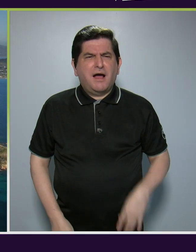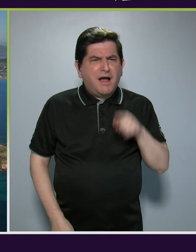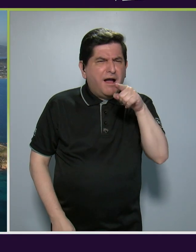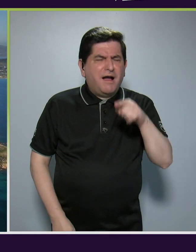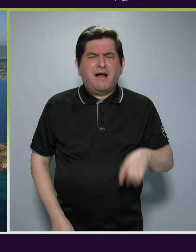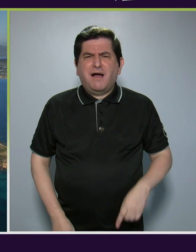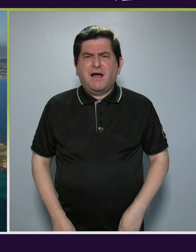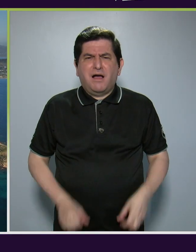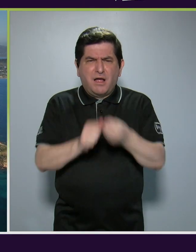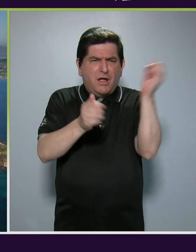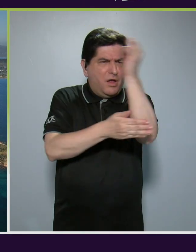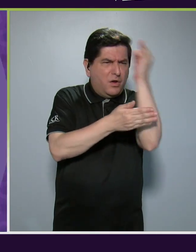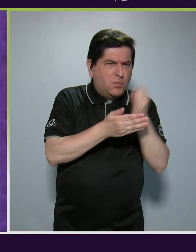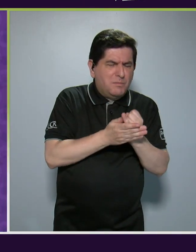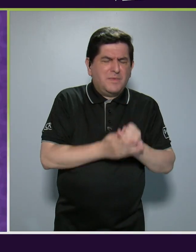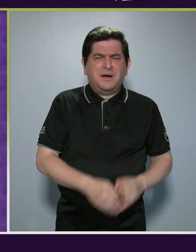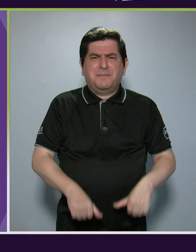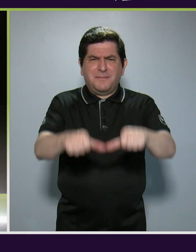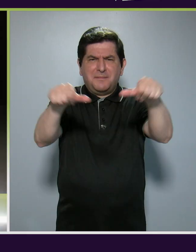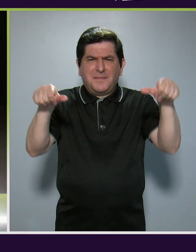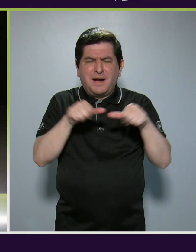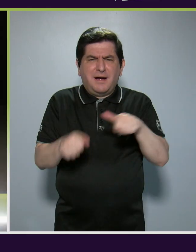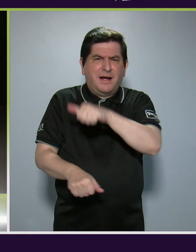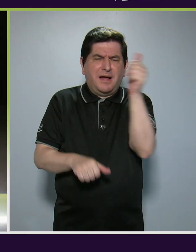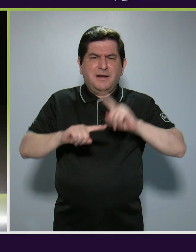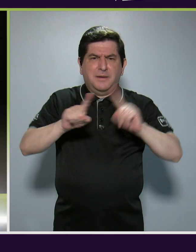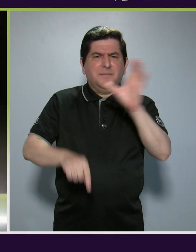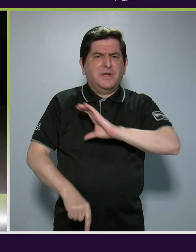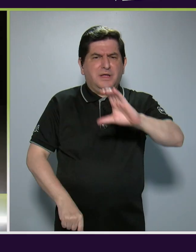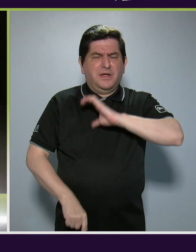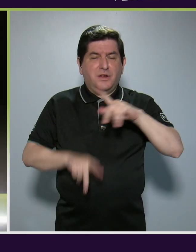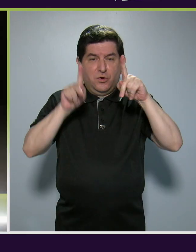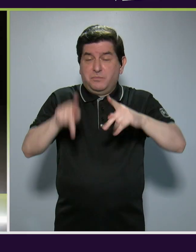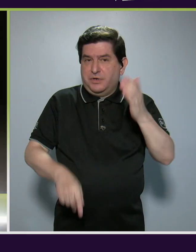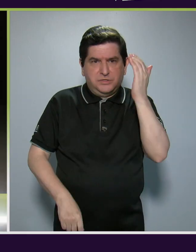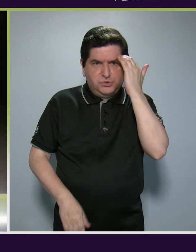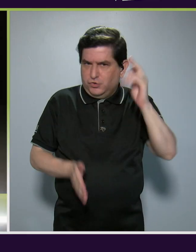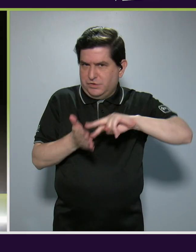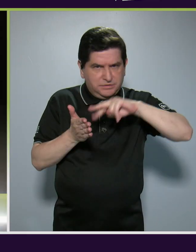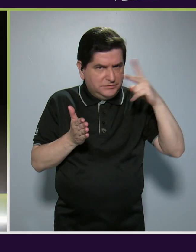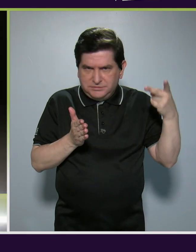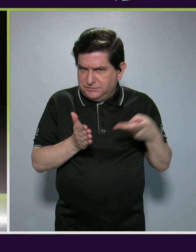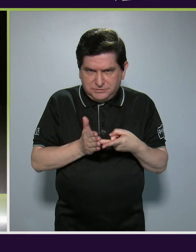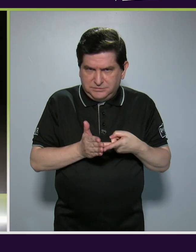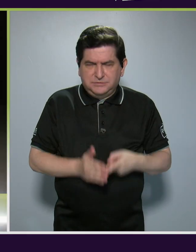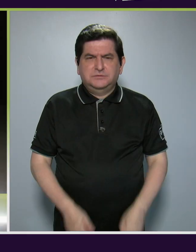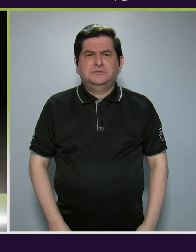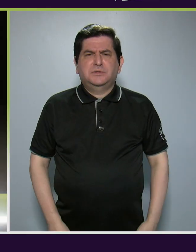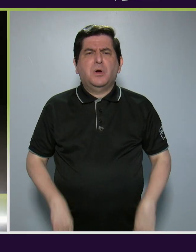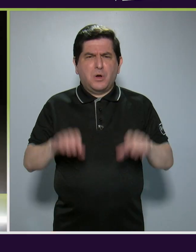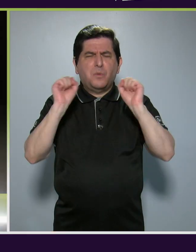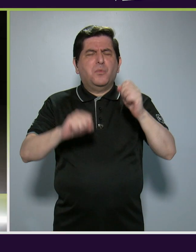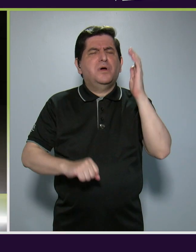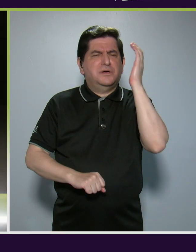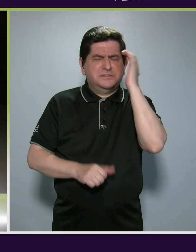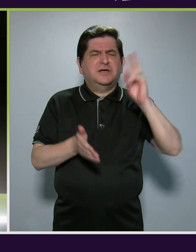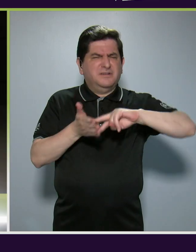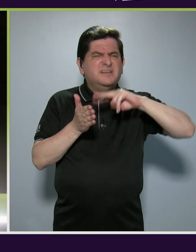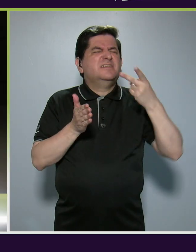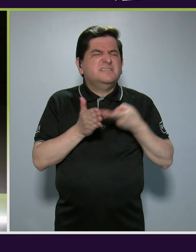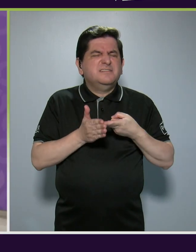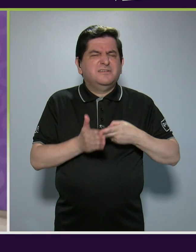azules. Pero ¿qué características tienen para que la gente que aún no ha escuchado este concepto pues se familiarice con el término zona